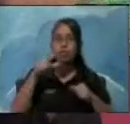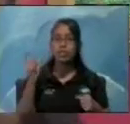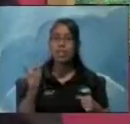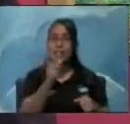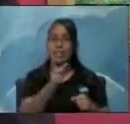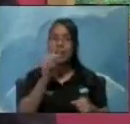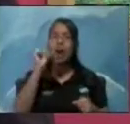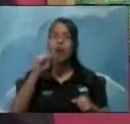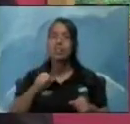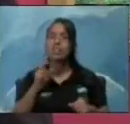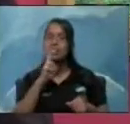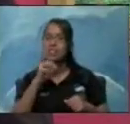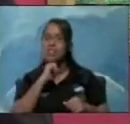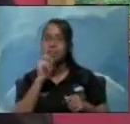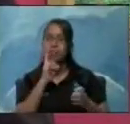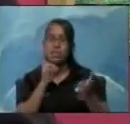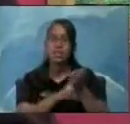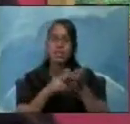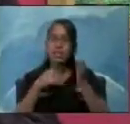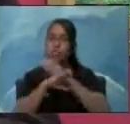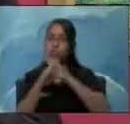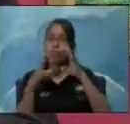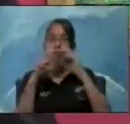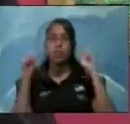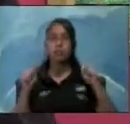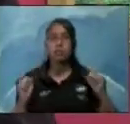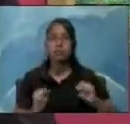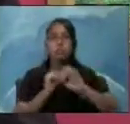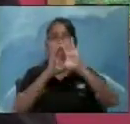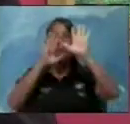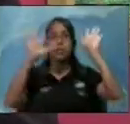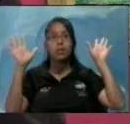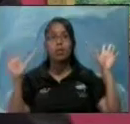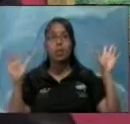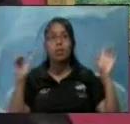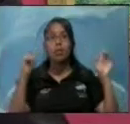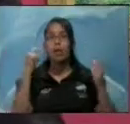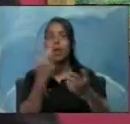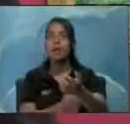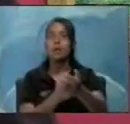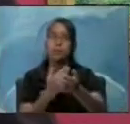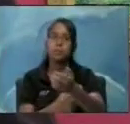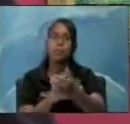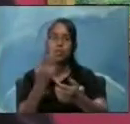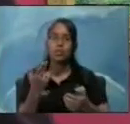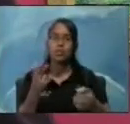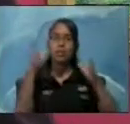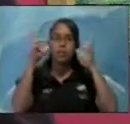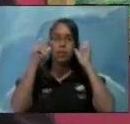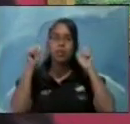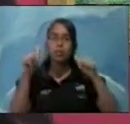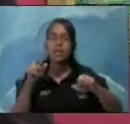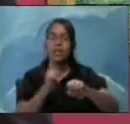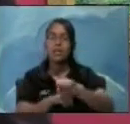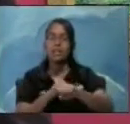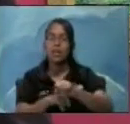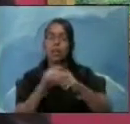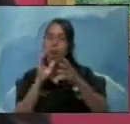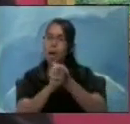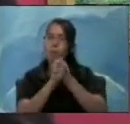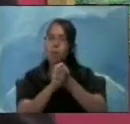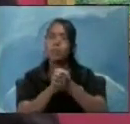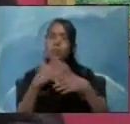se salieron de de todo esto perplejo y maravillado hermano que me escucha en esta hora amigo que me